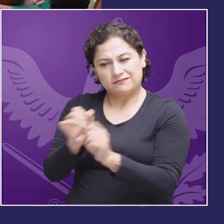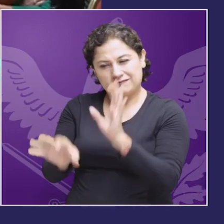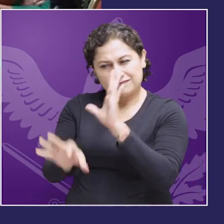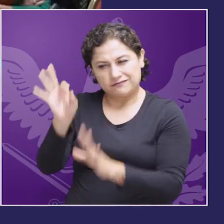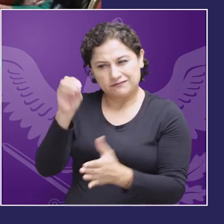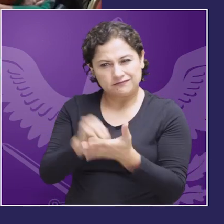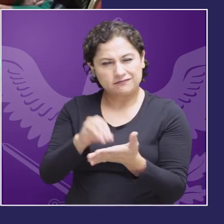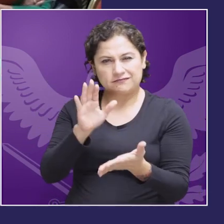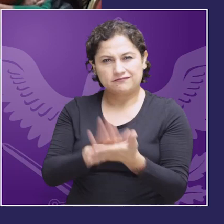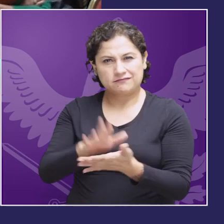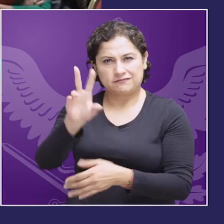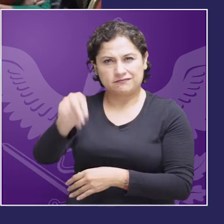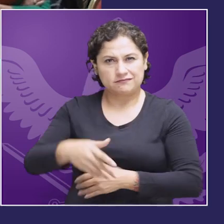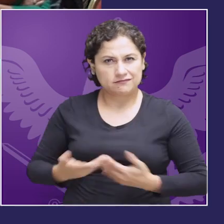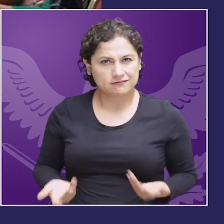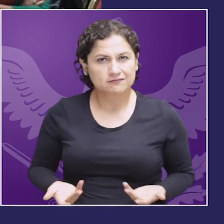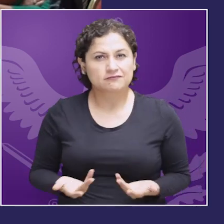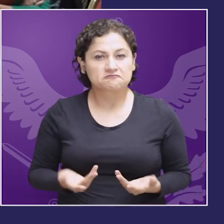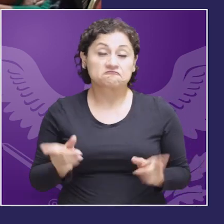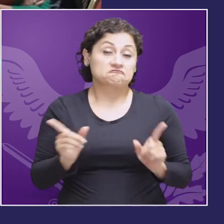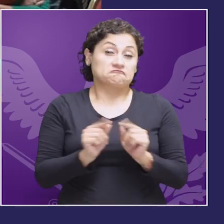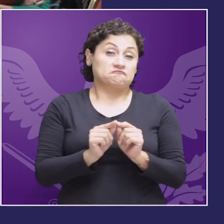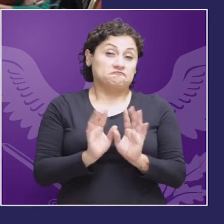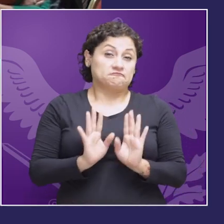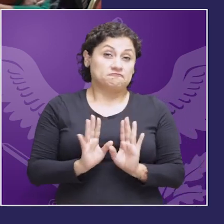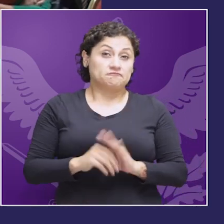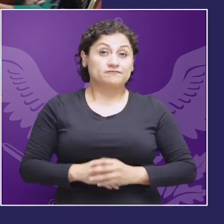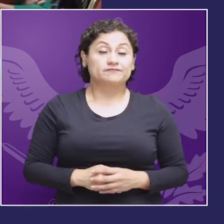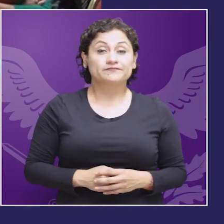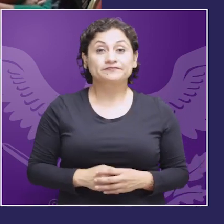dale. En la experiencia mexicana,